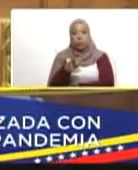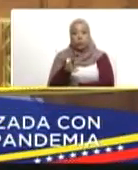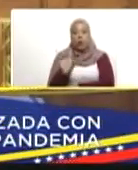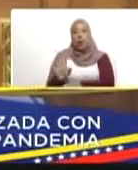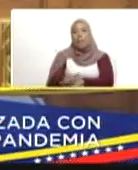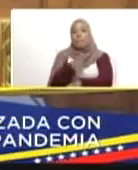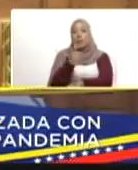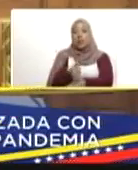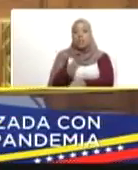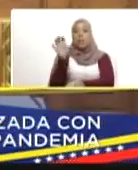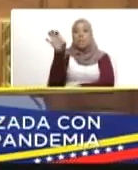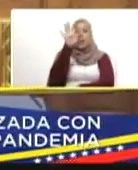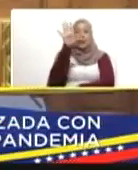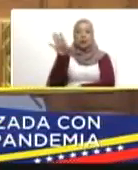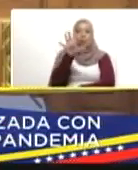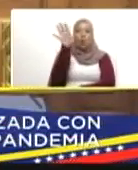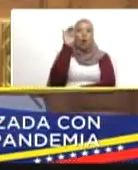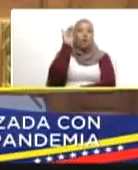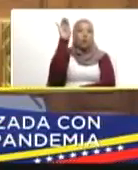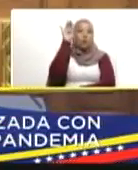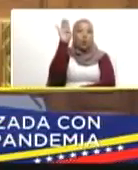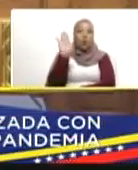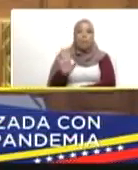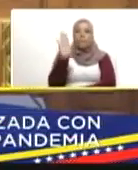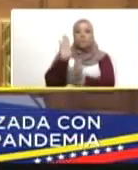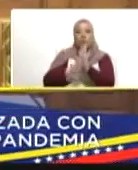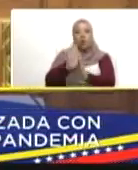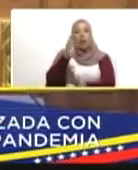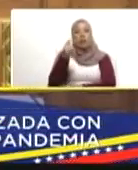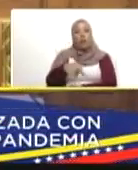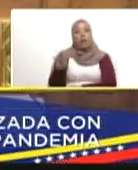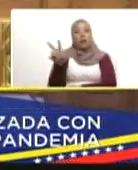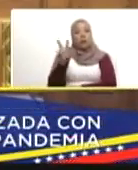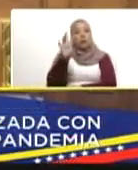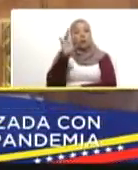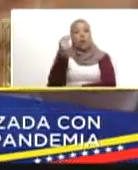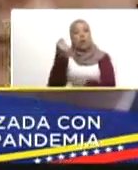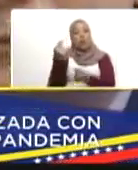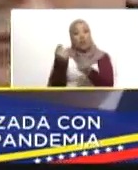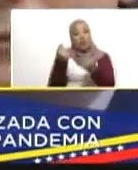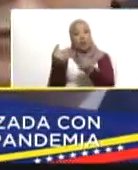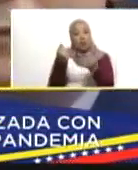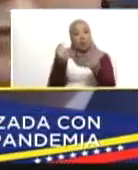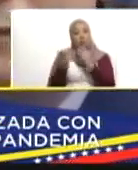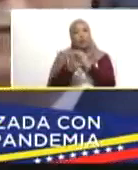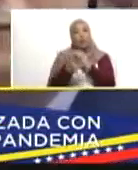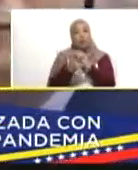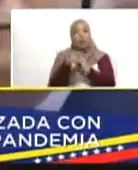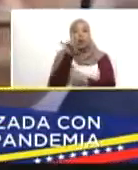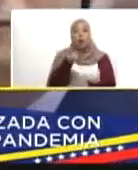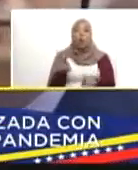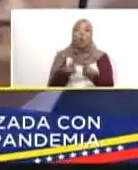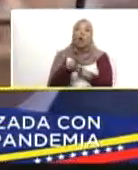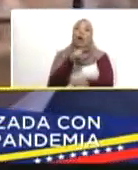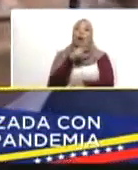principal Potencia de futuro hoy por hoy a nivel económico y tecnológico